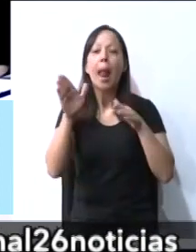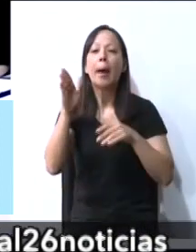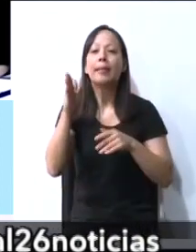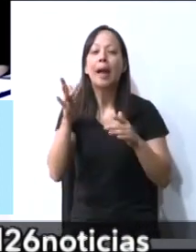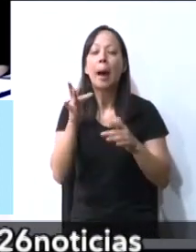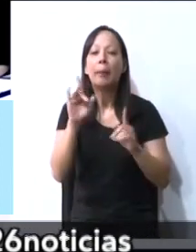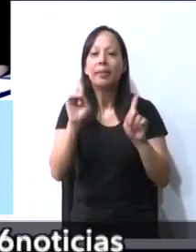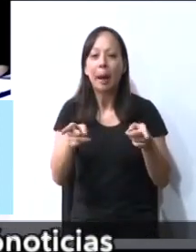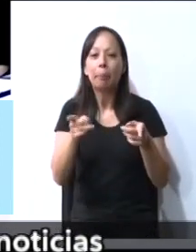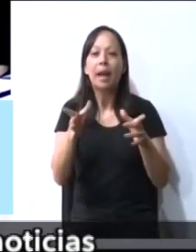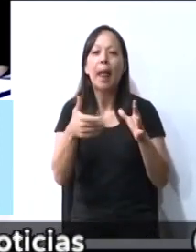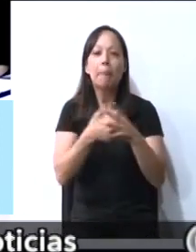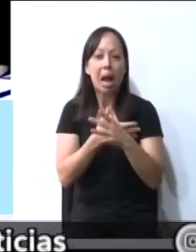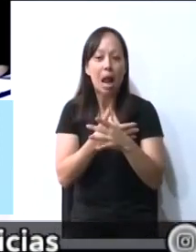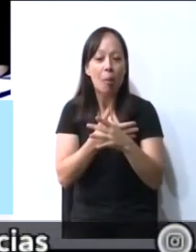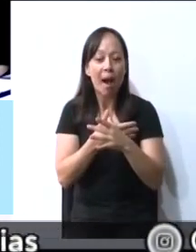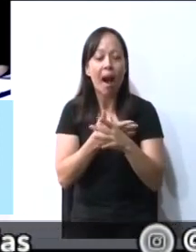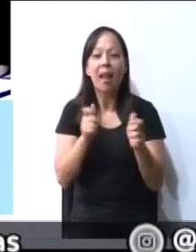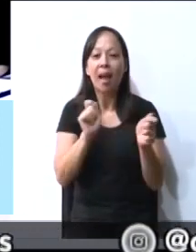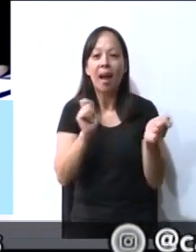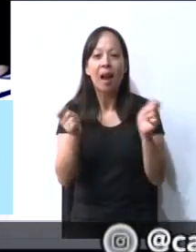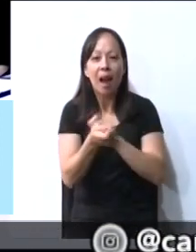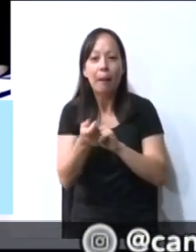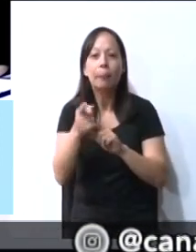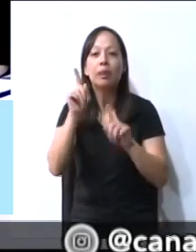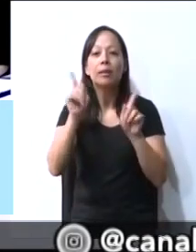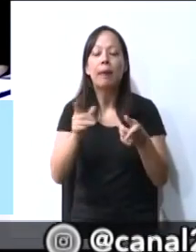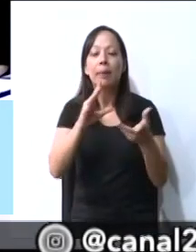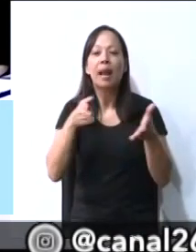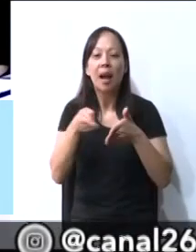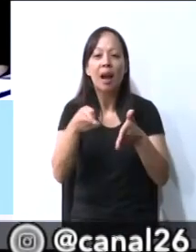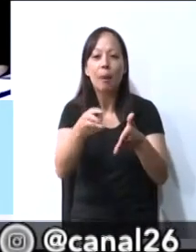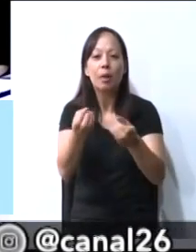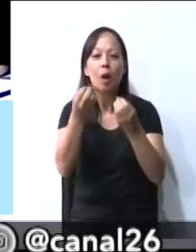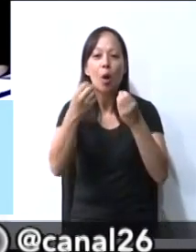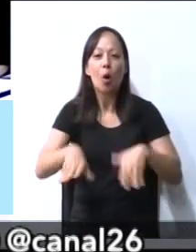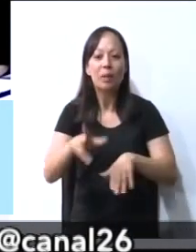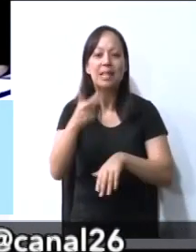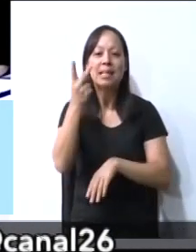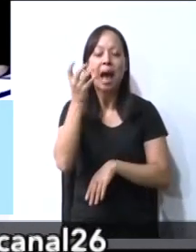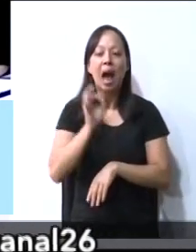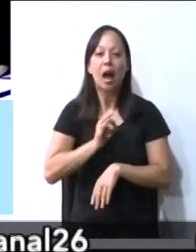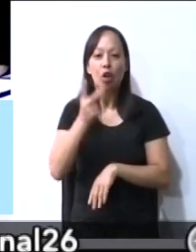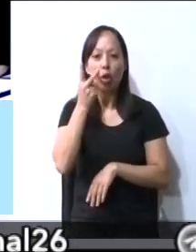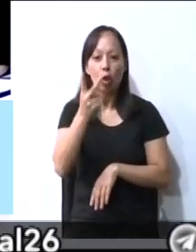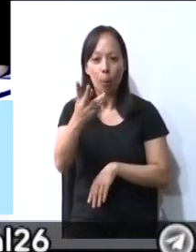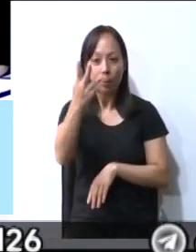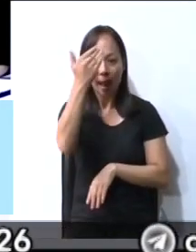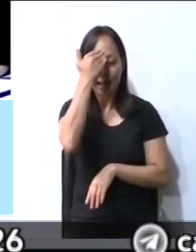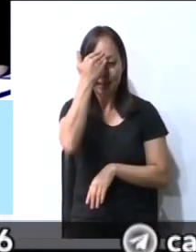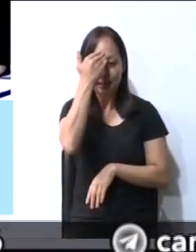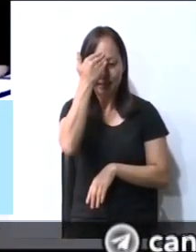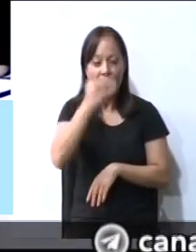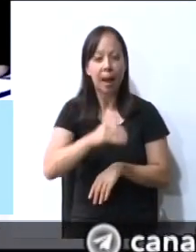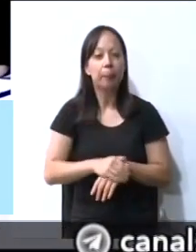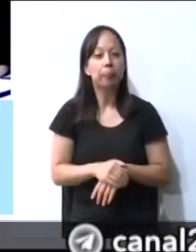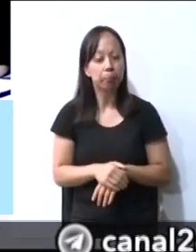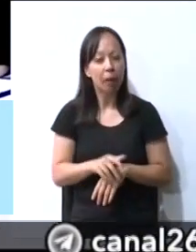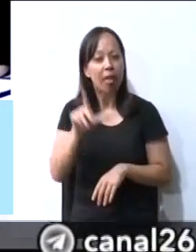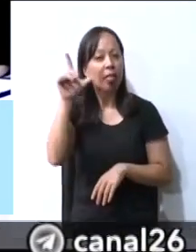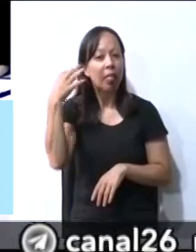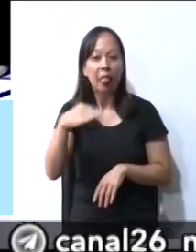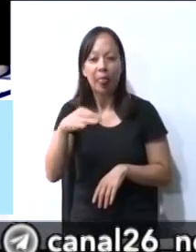viajar. Pero vamos a retomar el camino que habíamos empezado en el 2015, que es clave para un verdadero